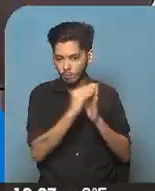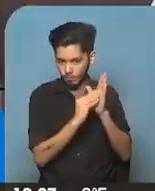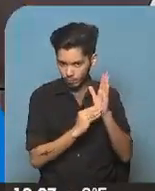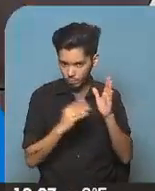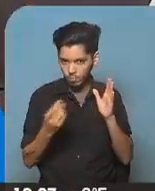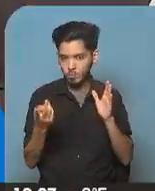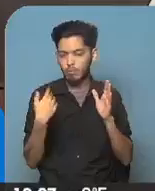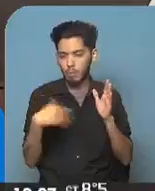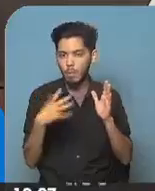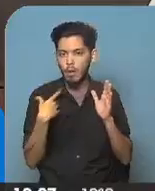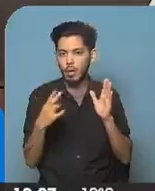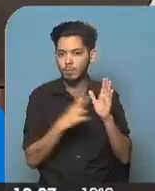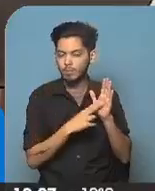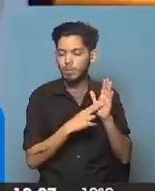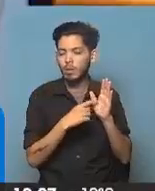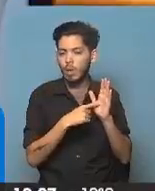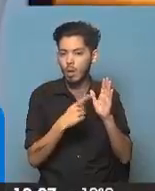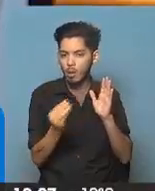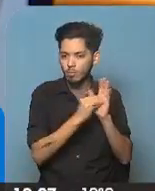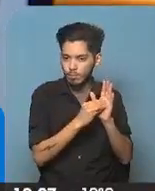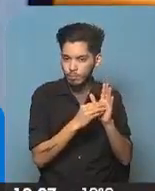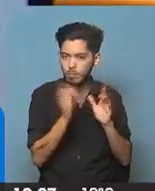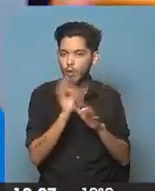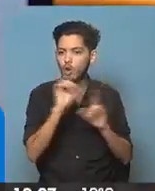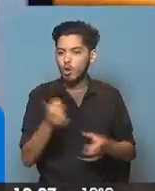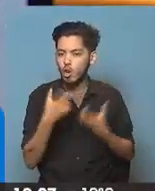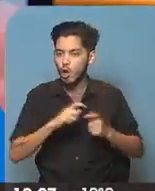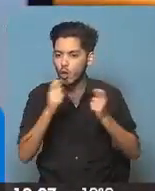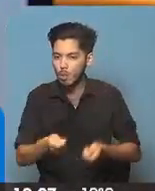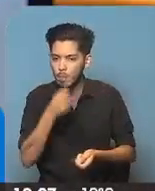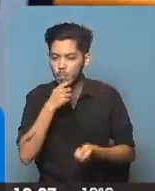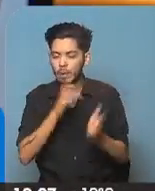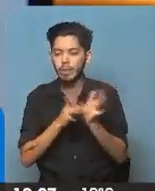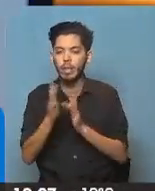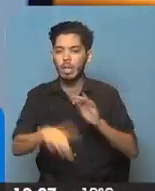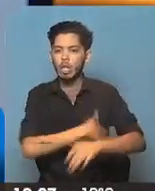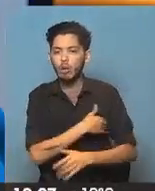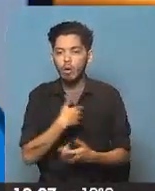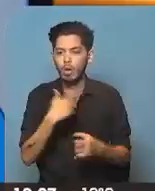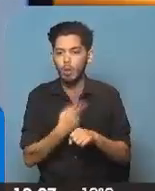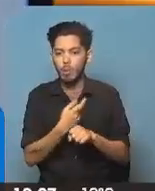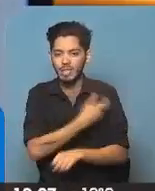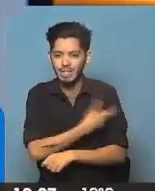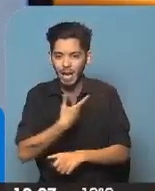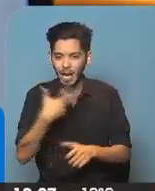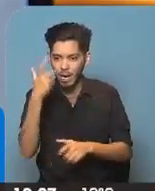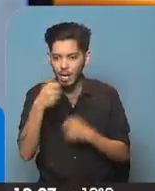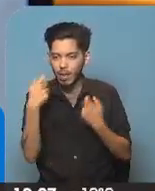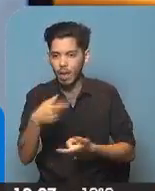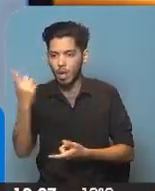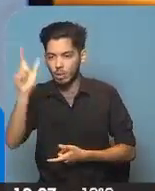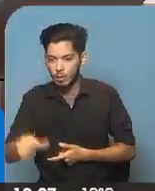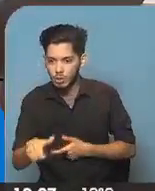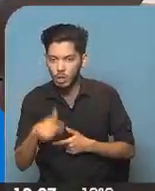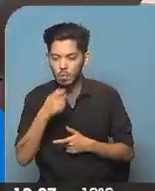redundancia va a poder registrarse como no donante a ver por ejemplo los testigos de jehová que nos permiten las transfusiones somos absolutamente todos o